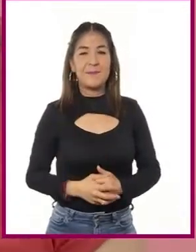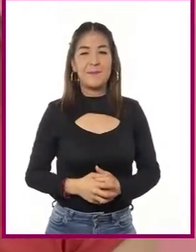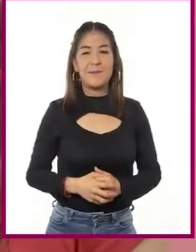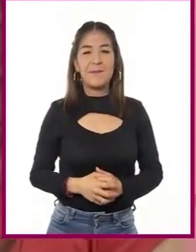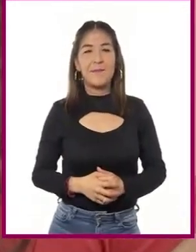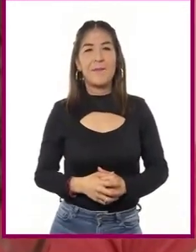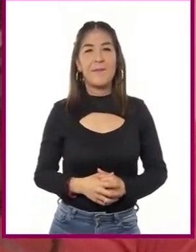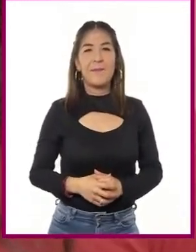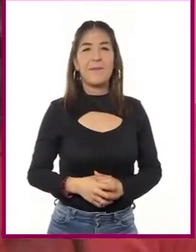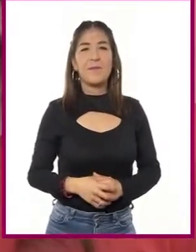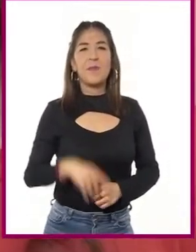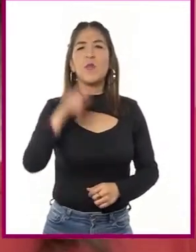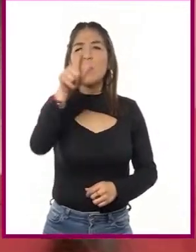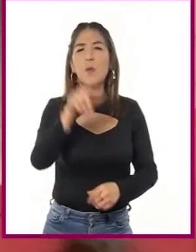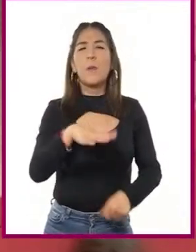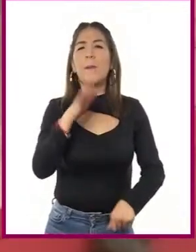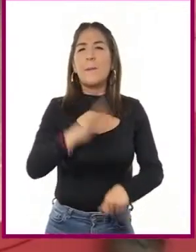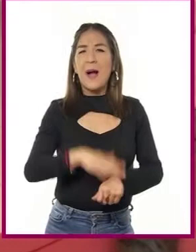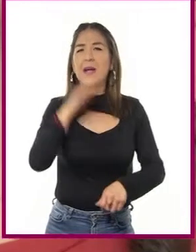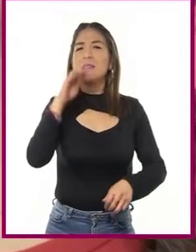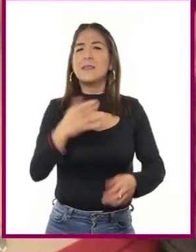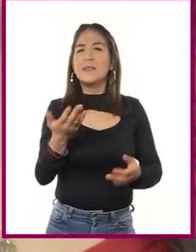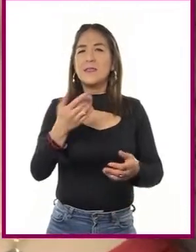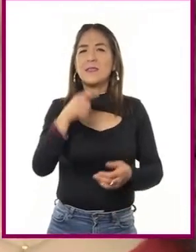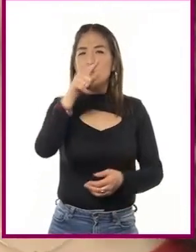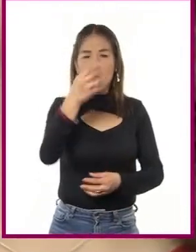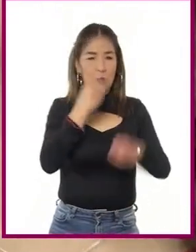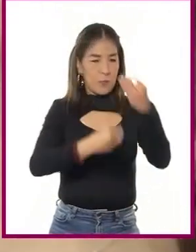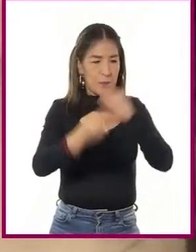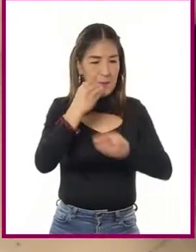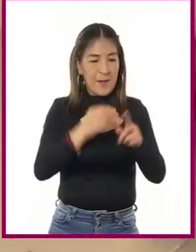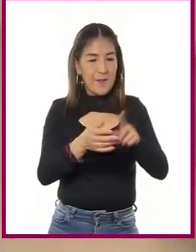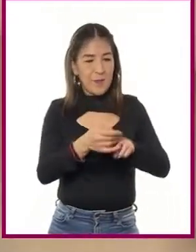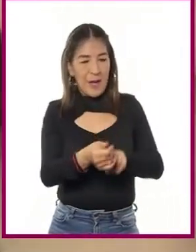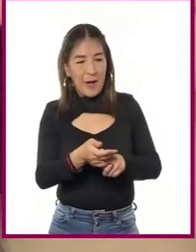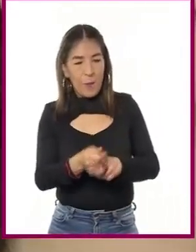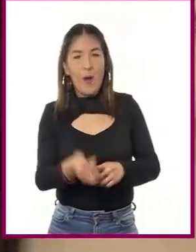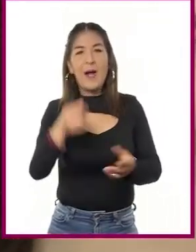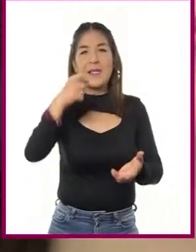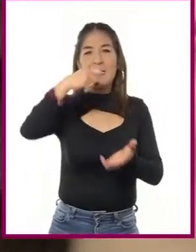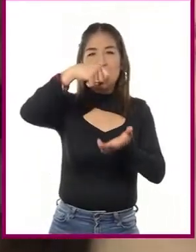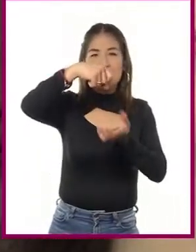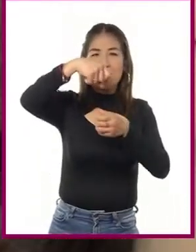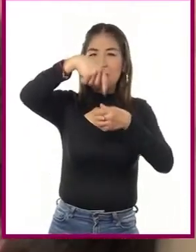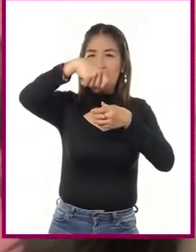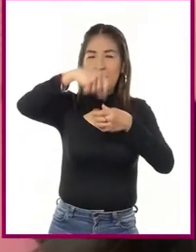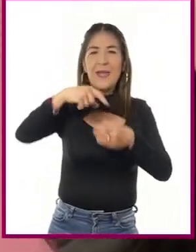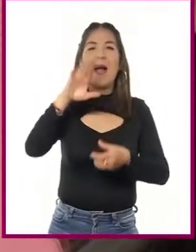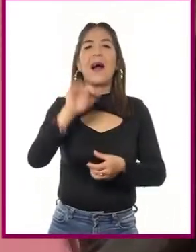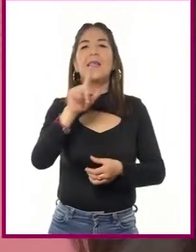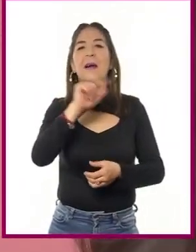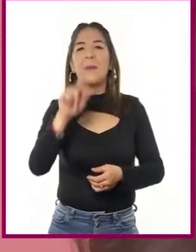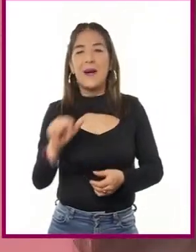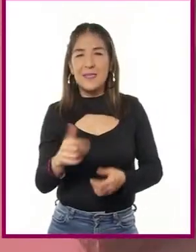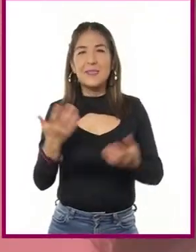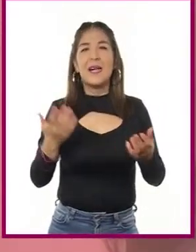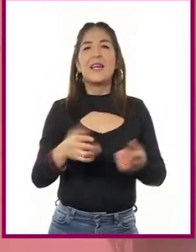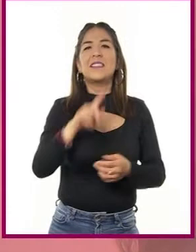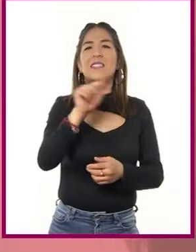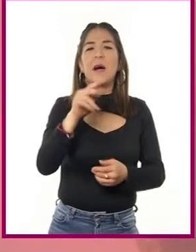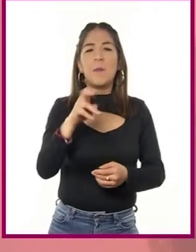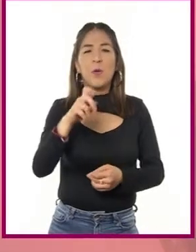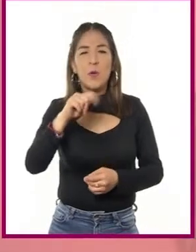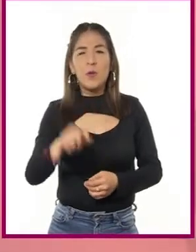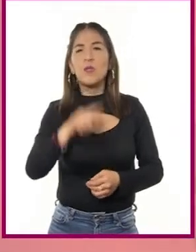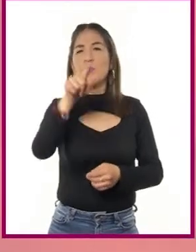qué frecuencia consumen alimentos autóctonos como cacahuate, semilla de calabaza y zapote? ¿Qué